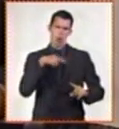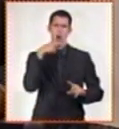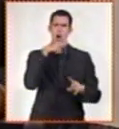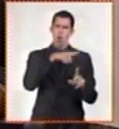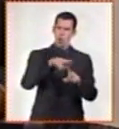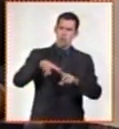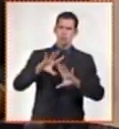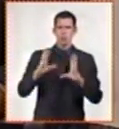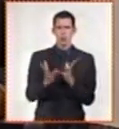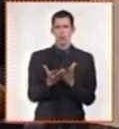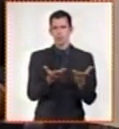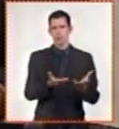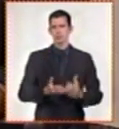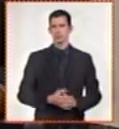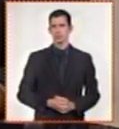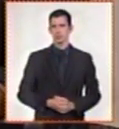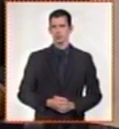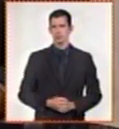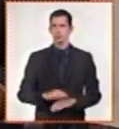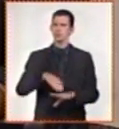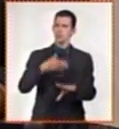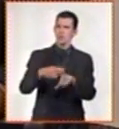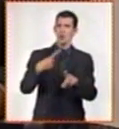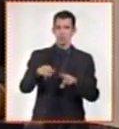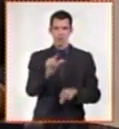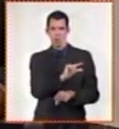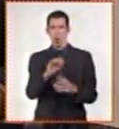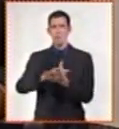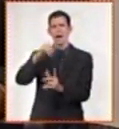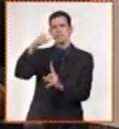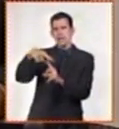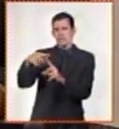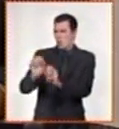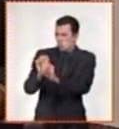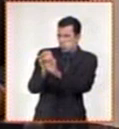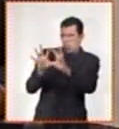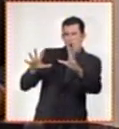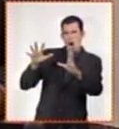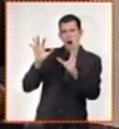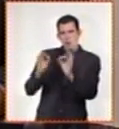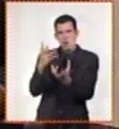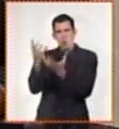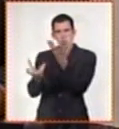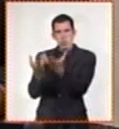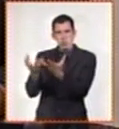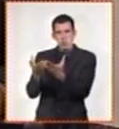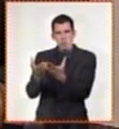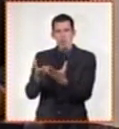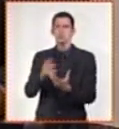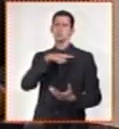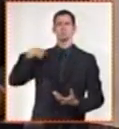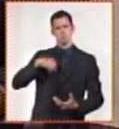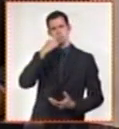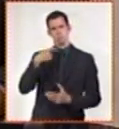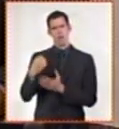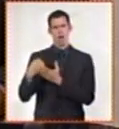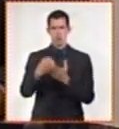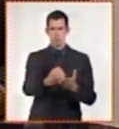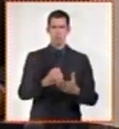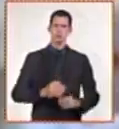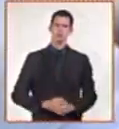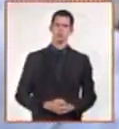segundo, China y Cuba son buenos socios para desarrollo común. La biotecnología es uno de los sectores